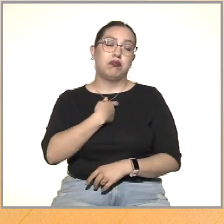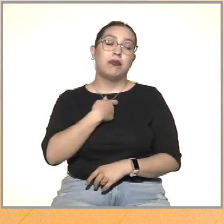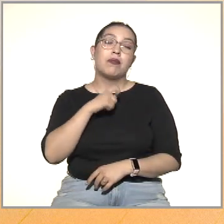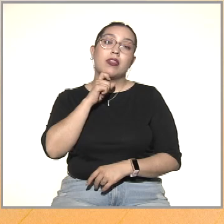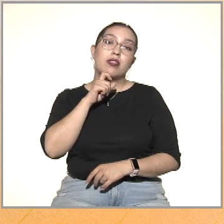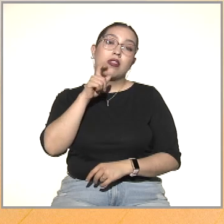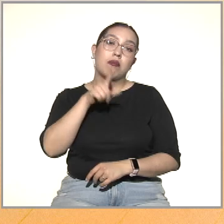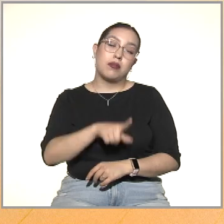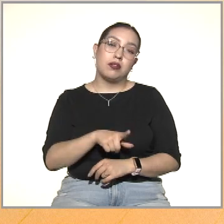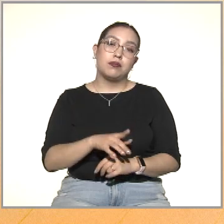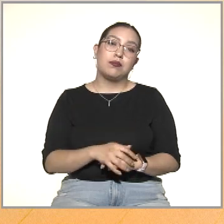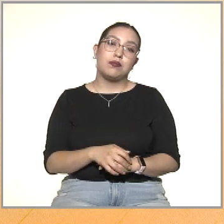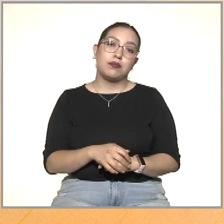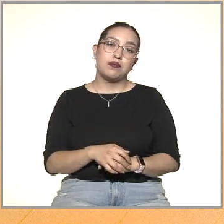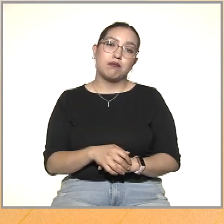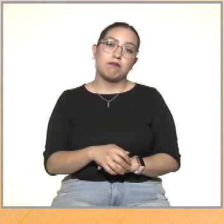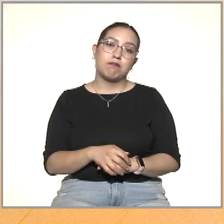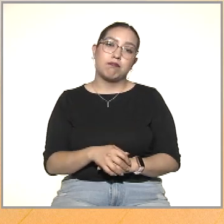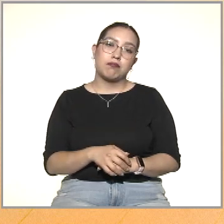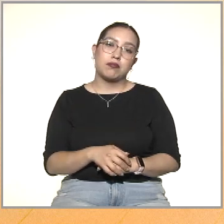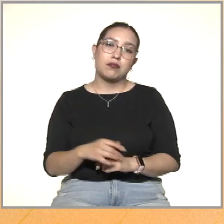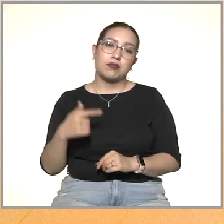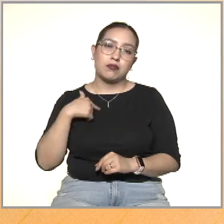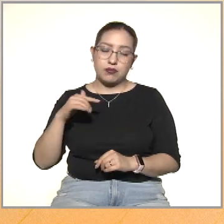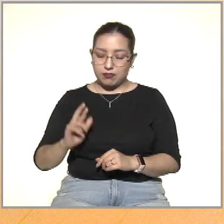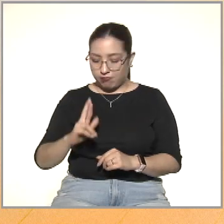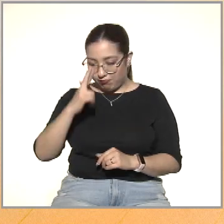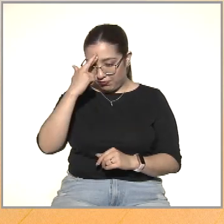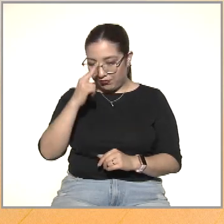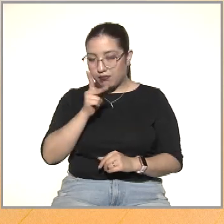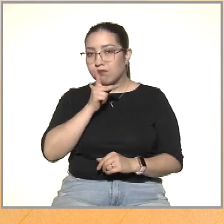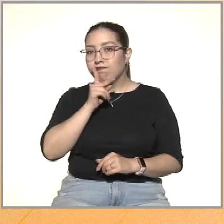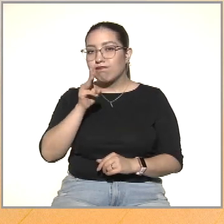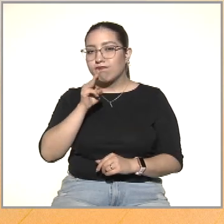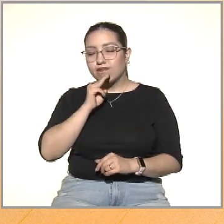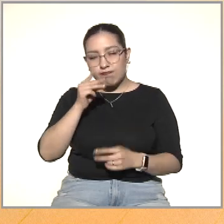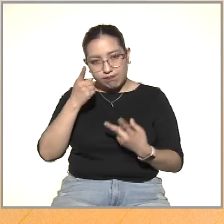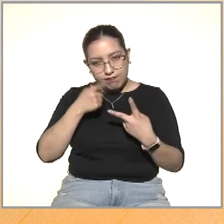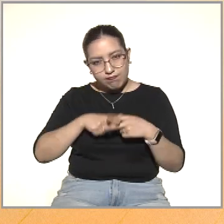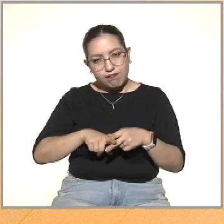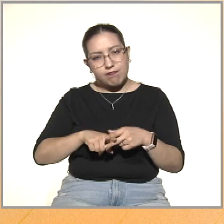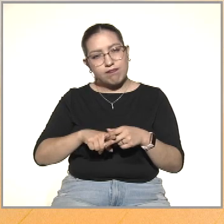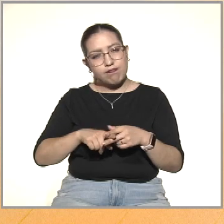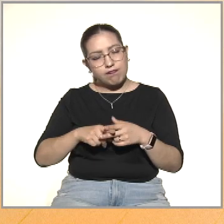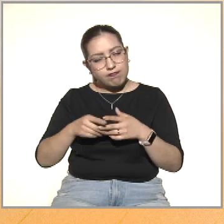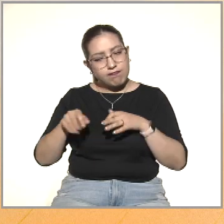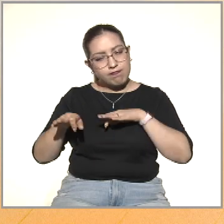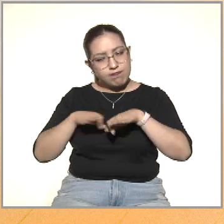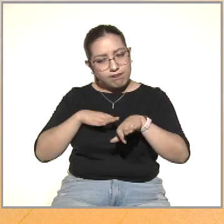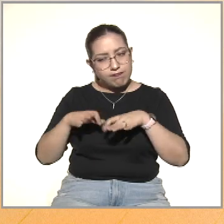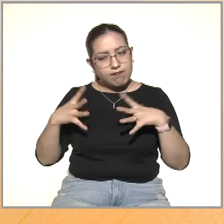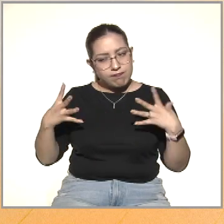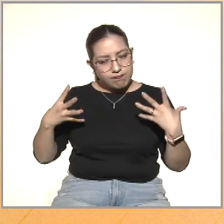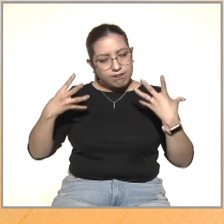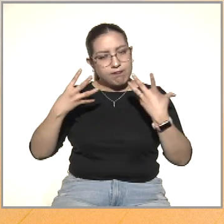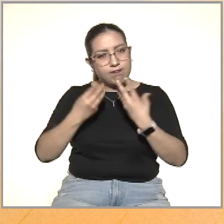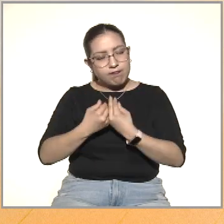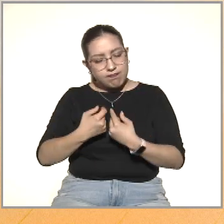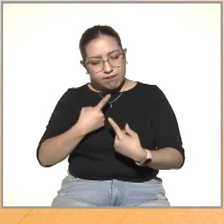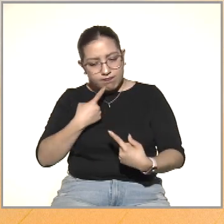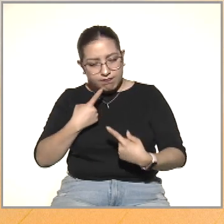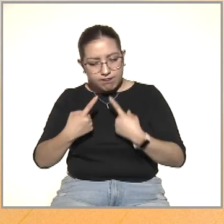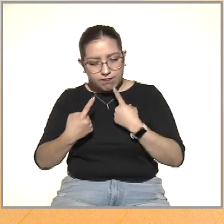trabajarlo con mi raíz, que son pues, mis padres, ¿no? Empezar a trabajarlo pues me ha llevado mucho a